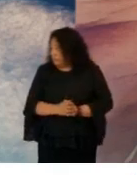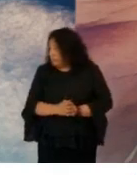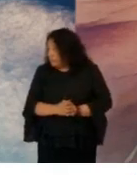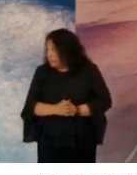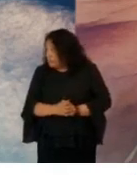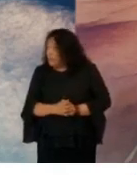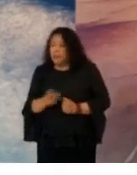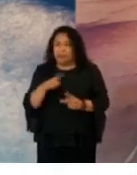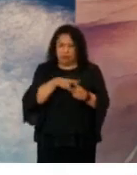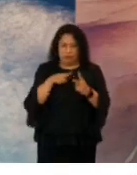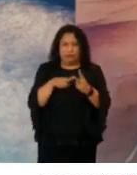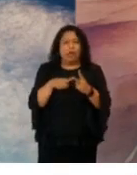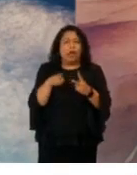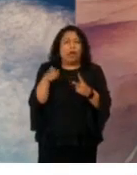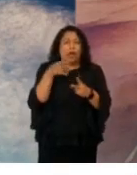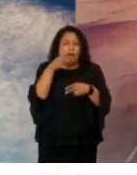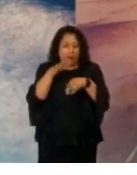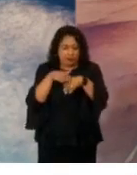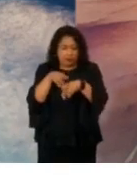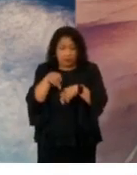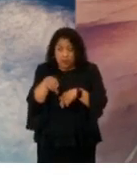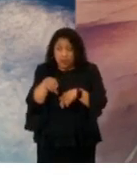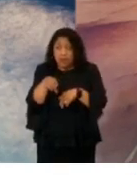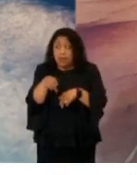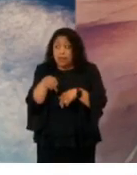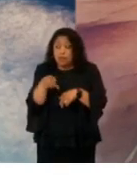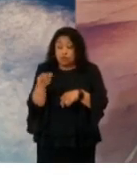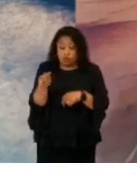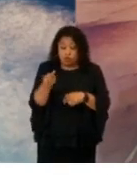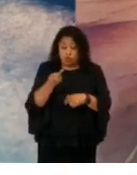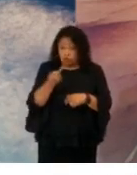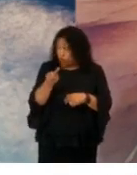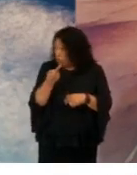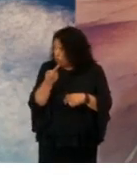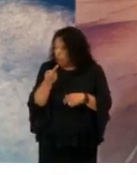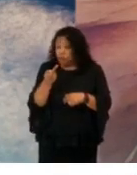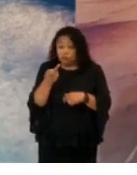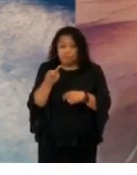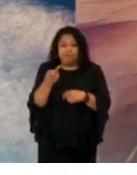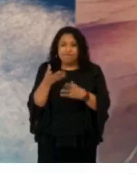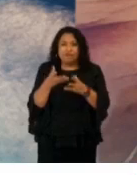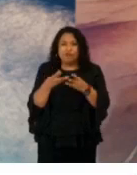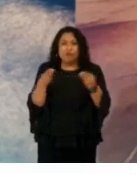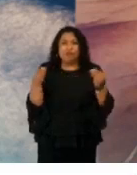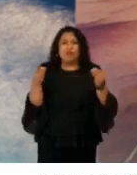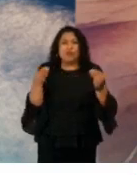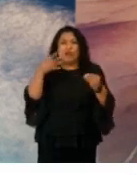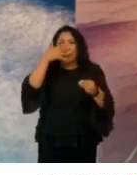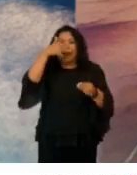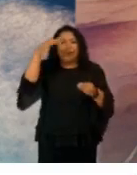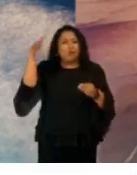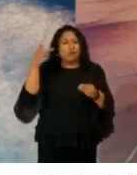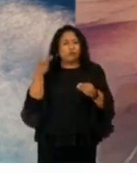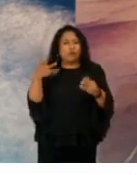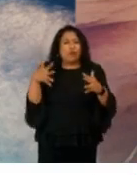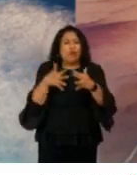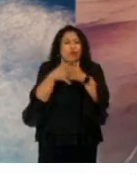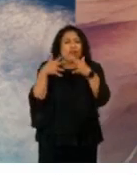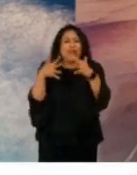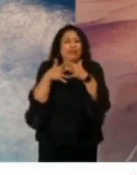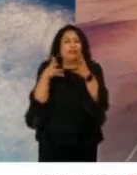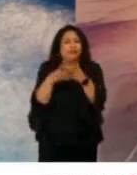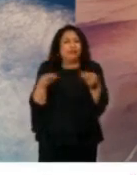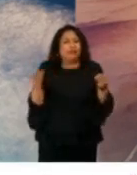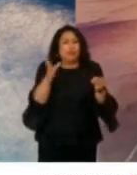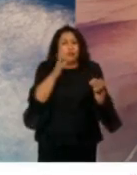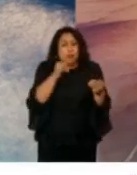De Gaulle y le dice, vamos a hacer una cosa. Este odio entre nosotros no tiene solución. Entre los adultos que hicimos esta guerra no tiene solución.